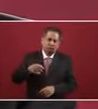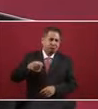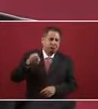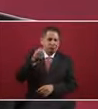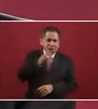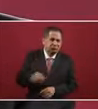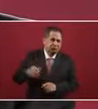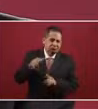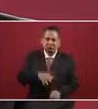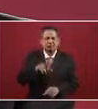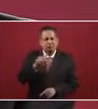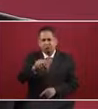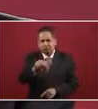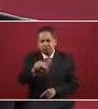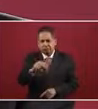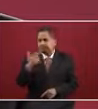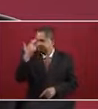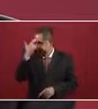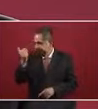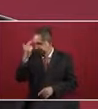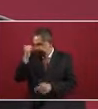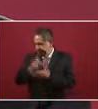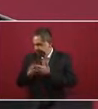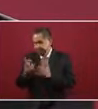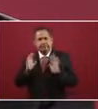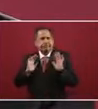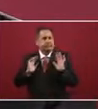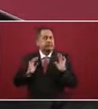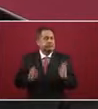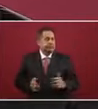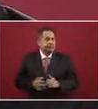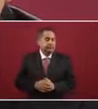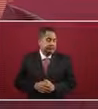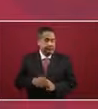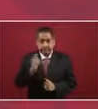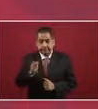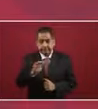razón y el derecho. Y es muy fuerte